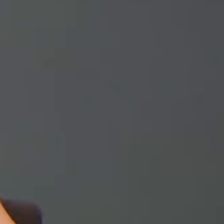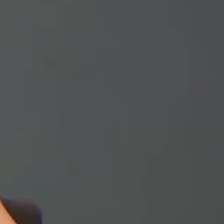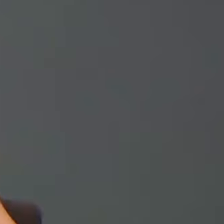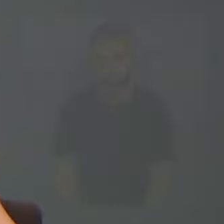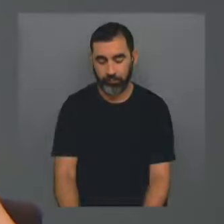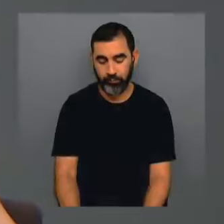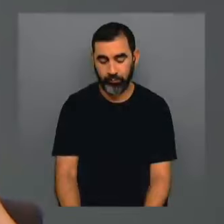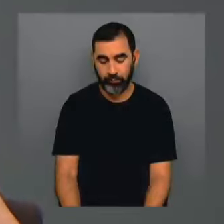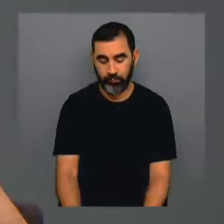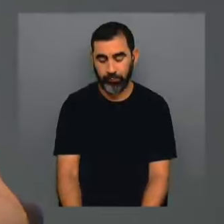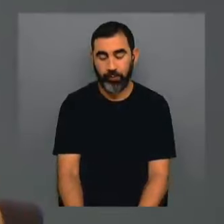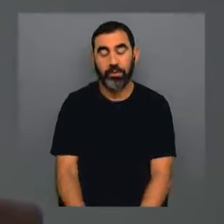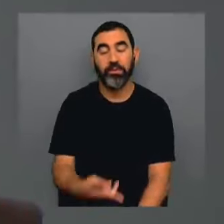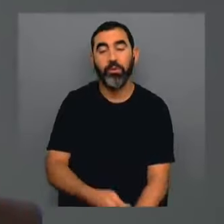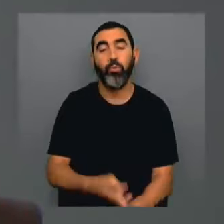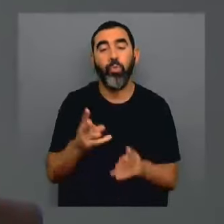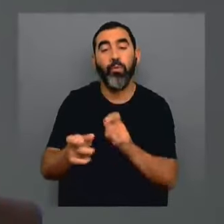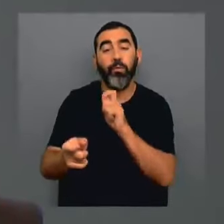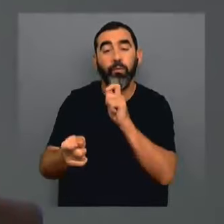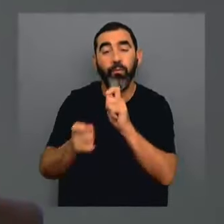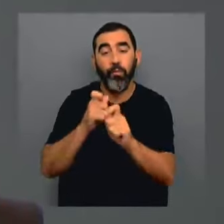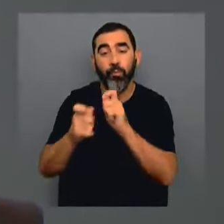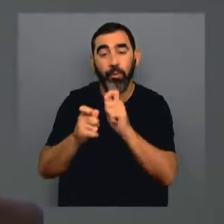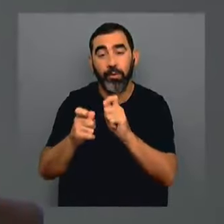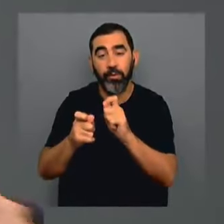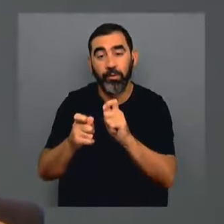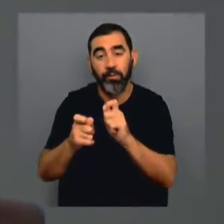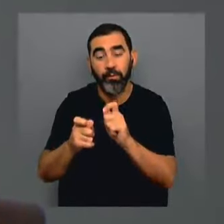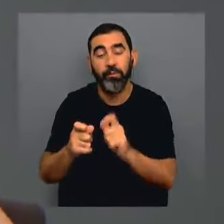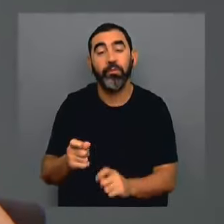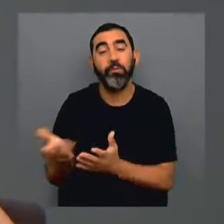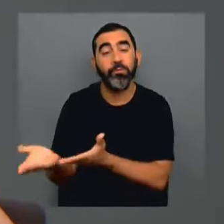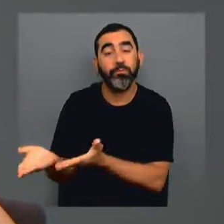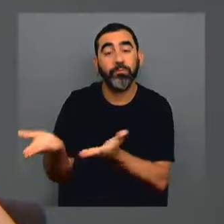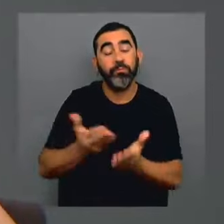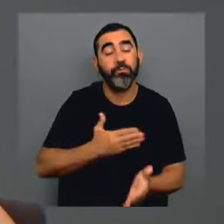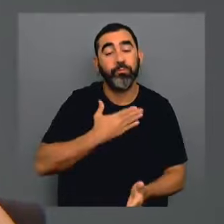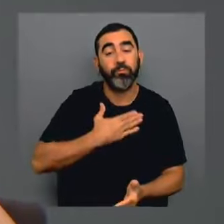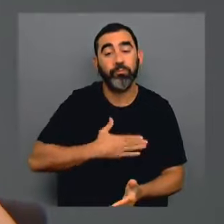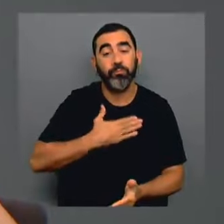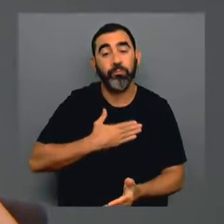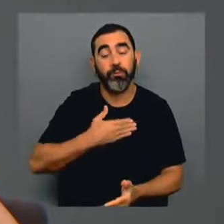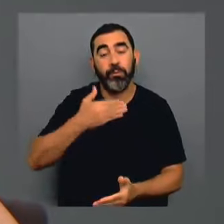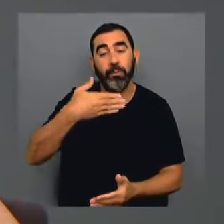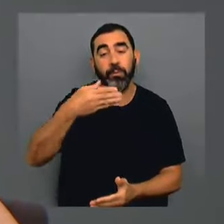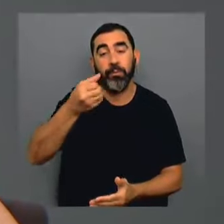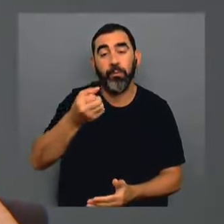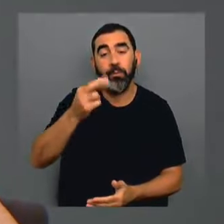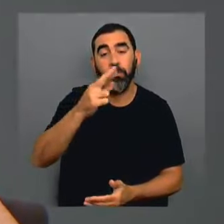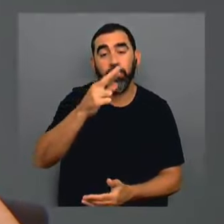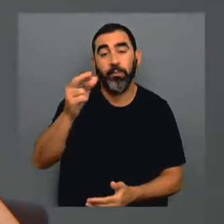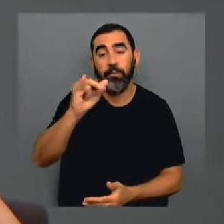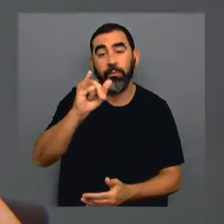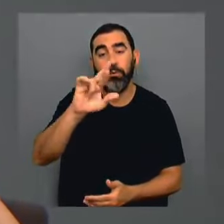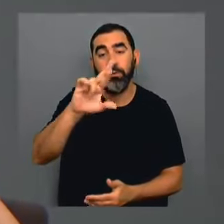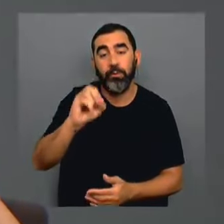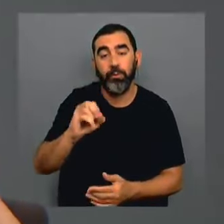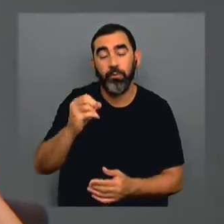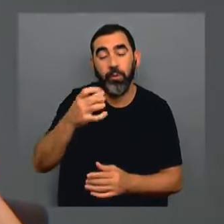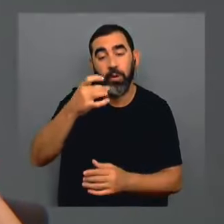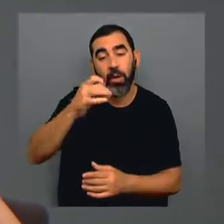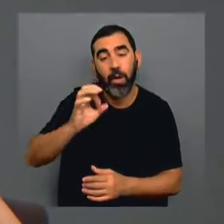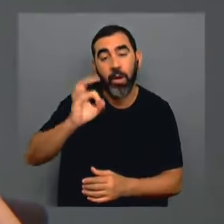vayan segundo bloque de D mbd noticias vamos a decirlo bien estamos recibiendo con muchísimo gusto a Marcelo barreiro quien es grado cinco en ciencias